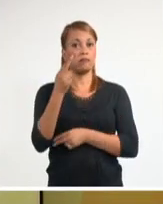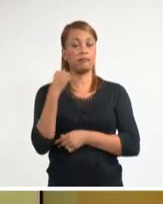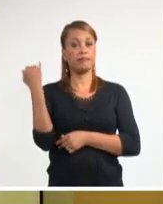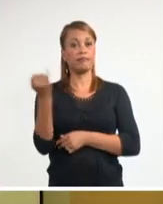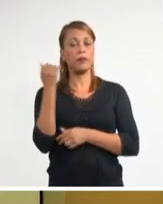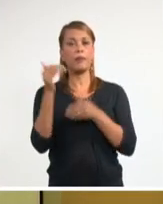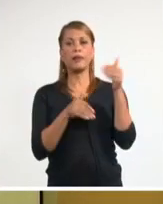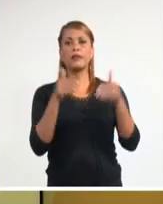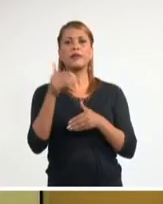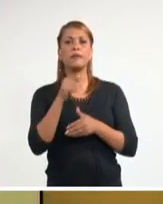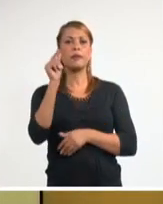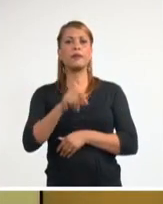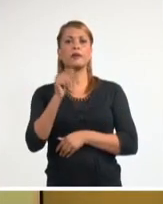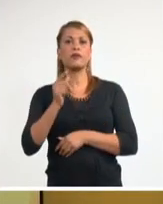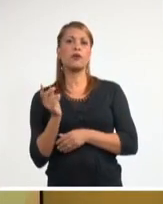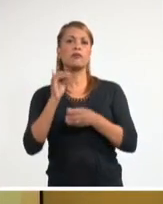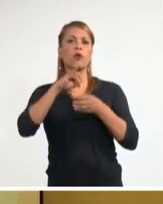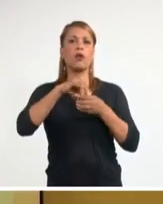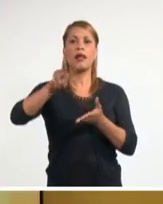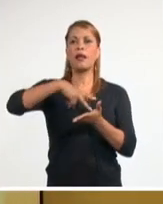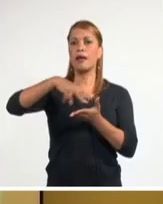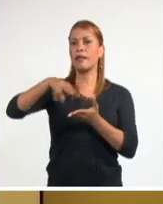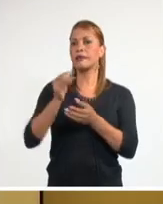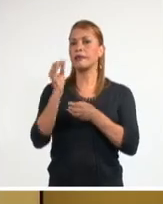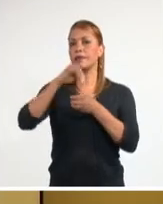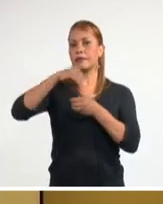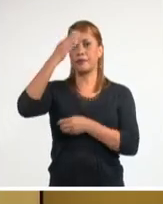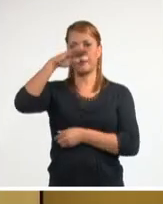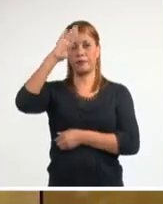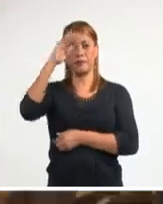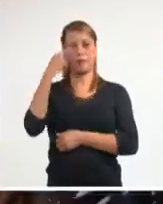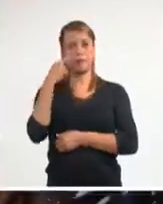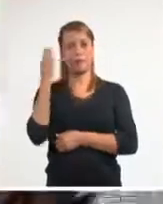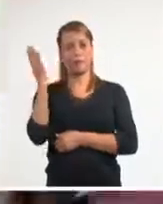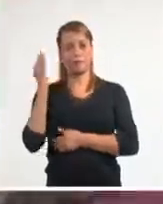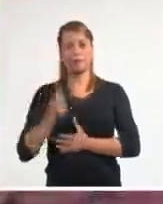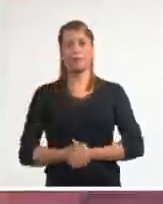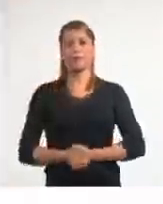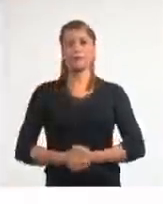figuras vinculadas a la danza en Cuba. Veamos más detalles.